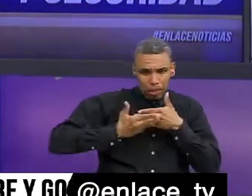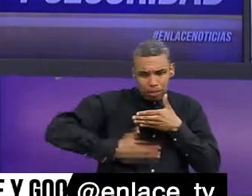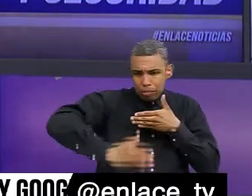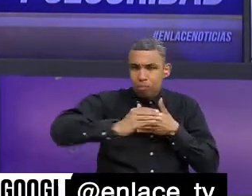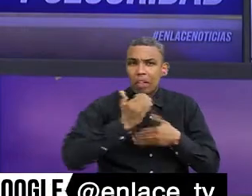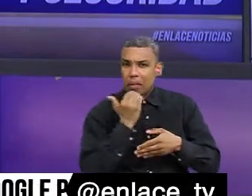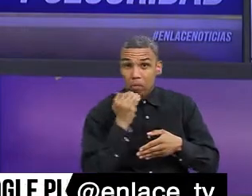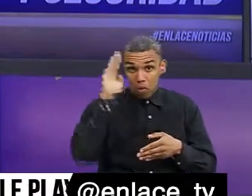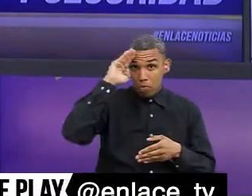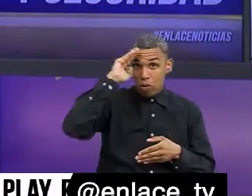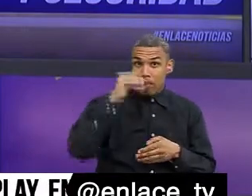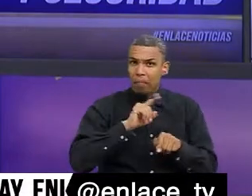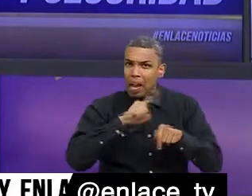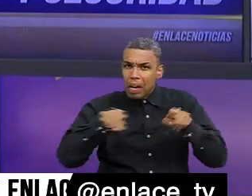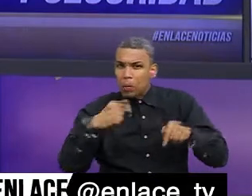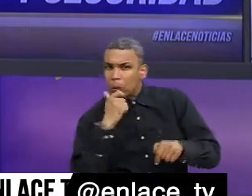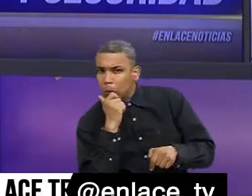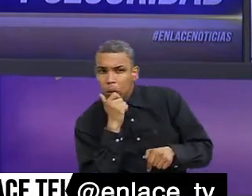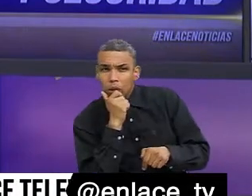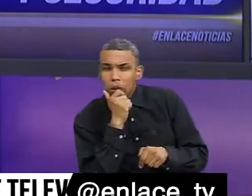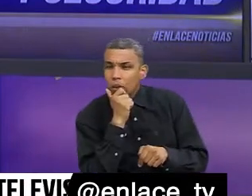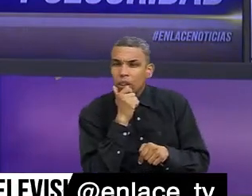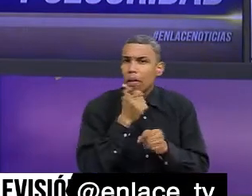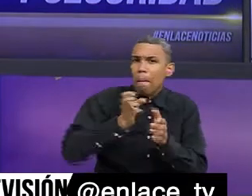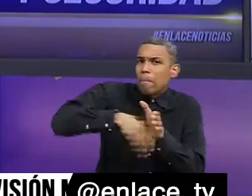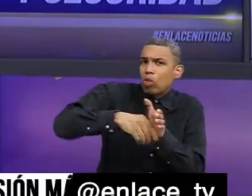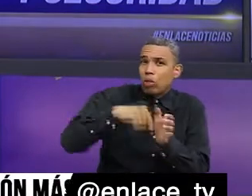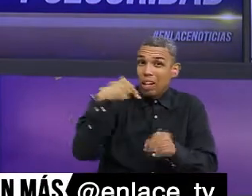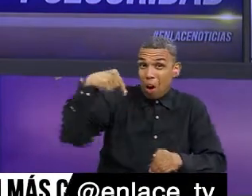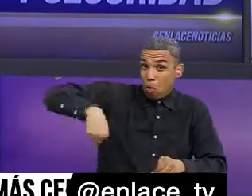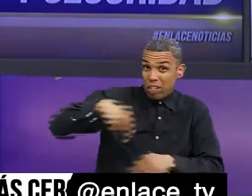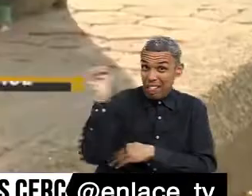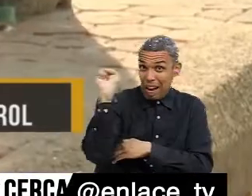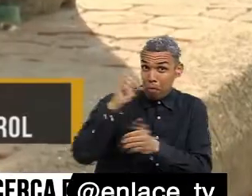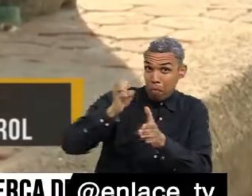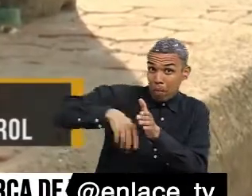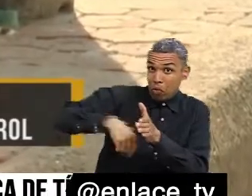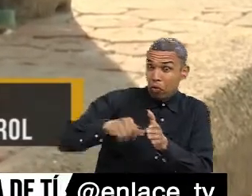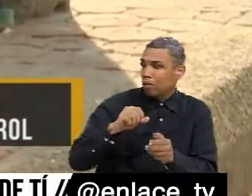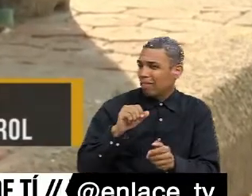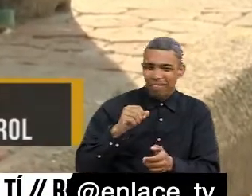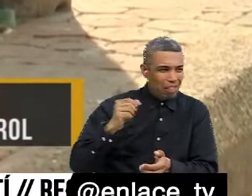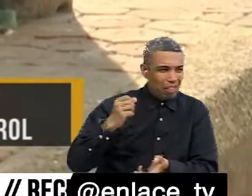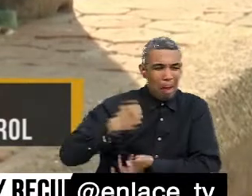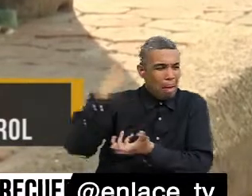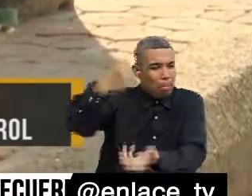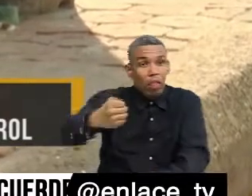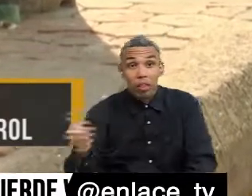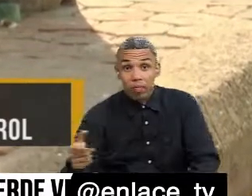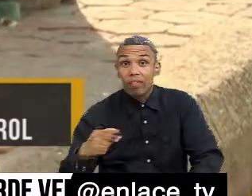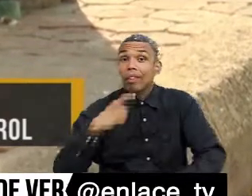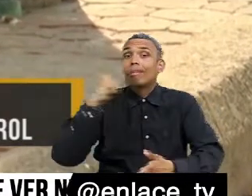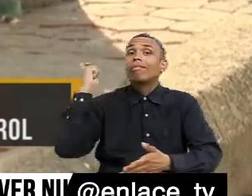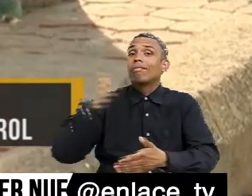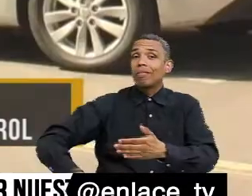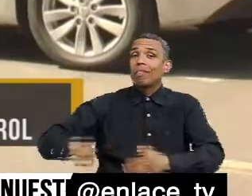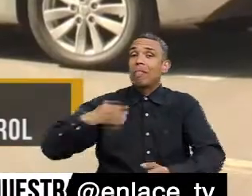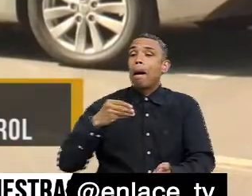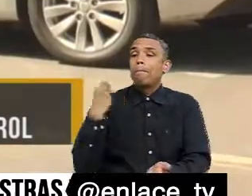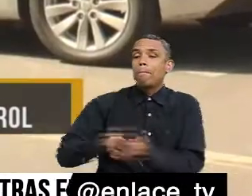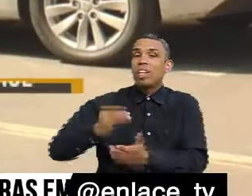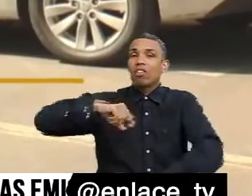a los ciudadanos que no acaten el llamado en el sector comercial el sector comercio a partir de la fecha será custodiado